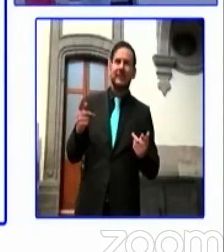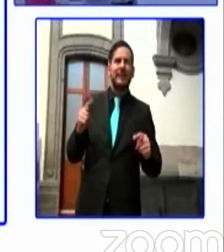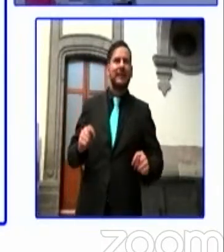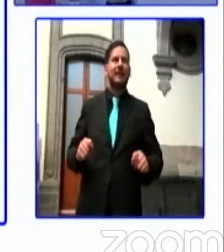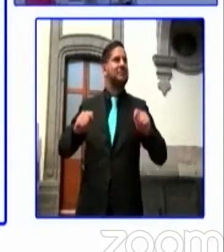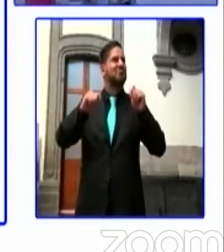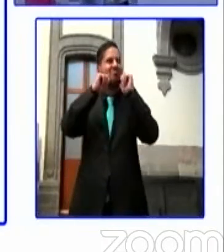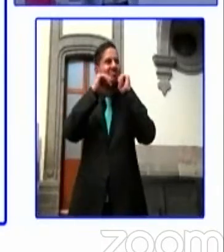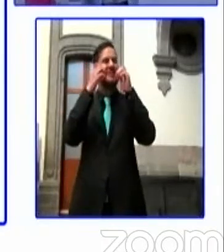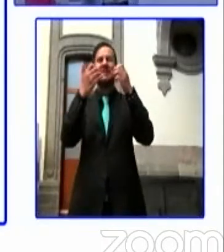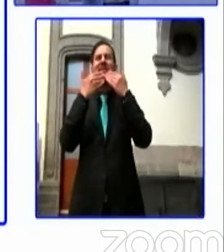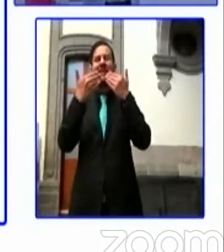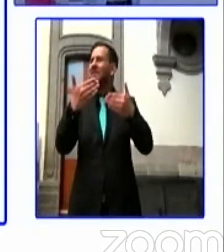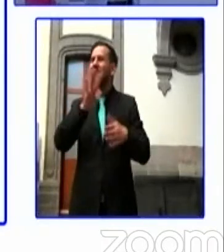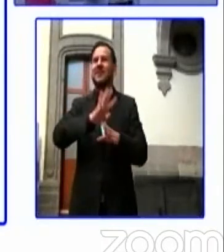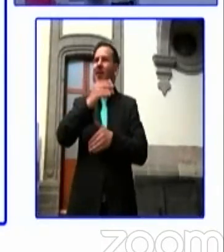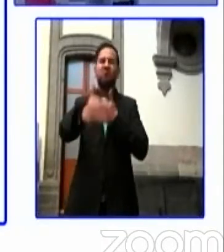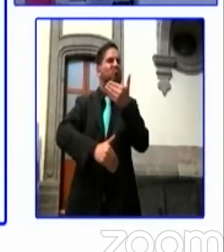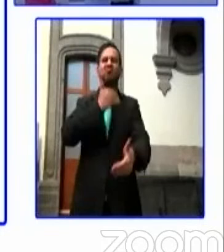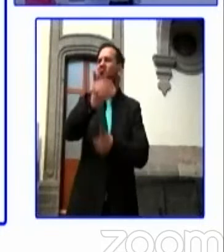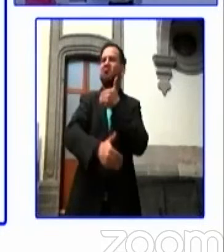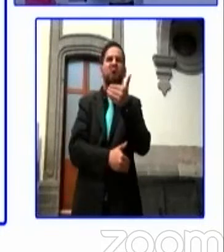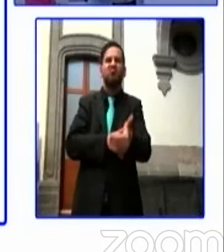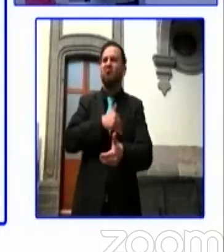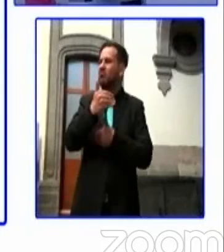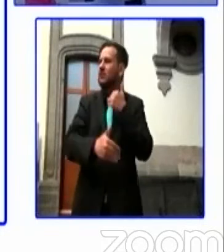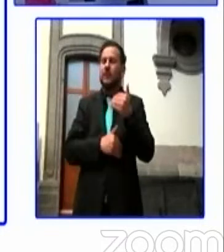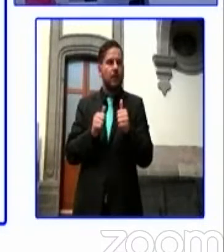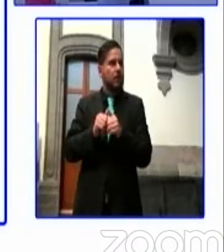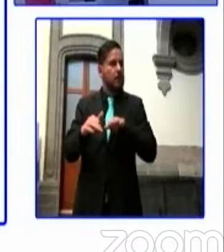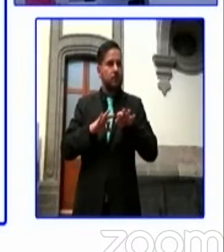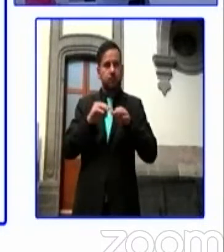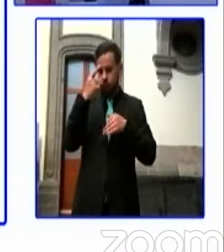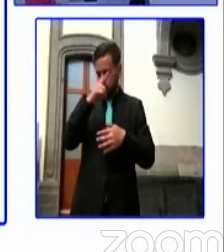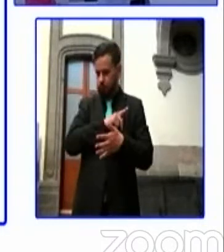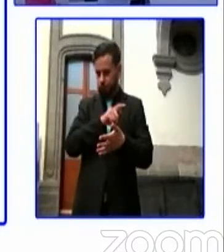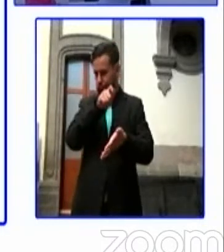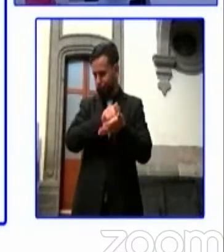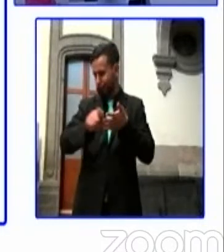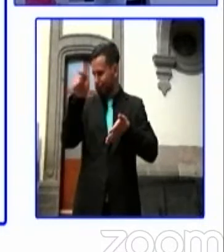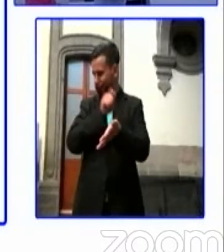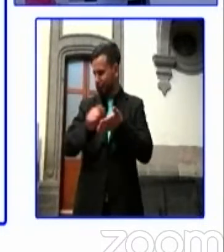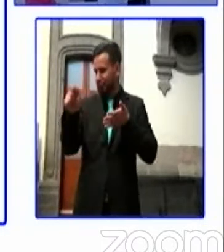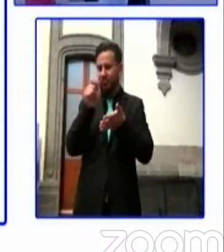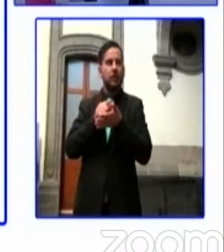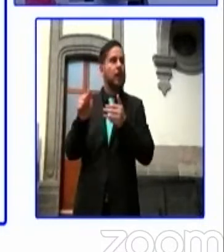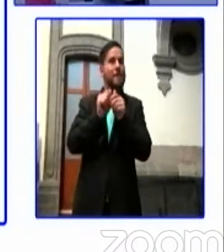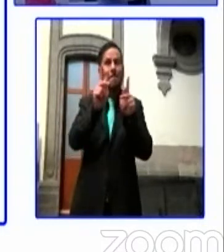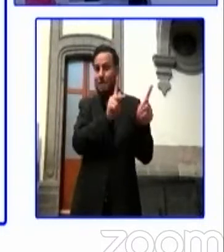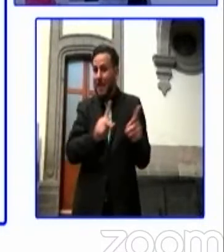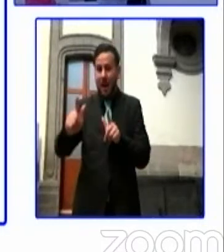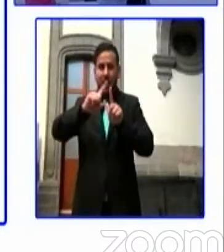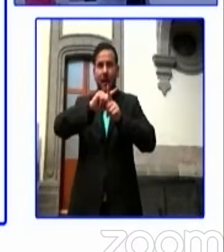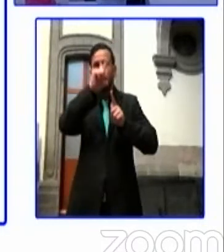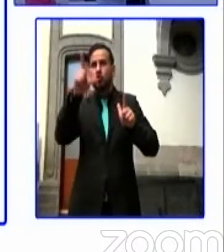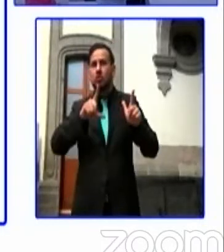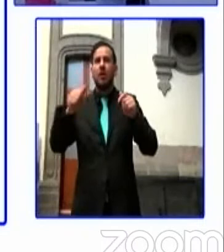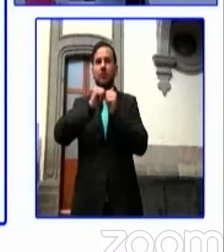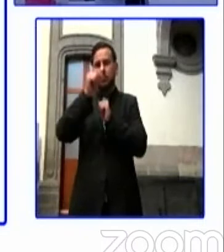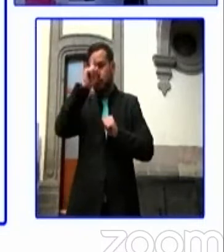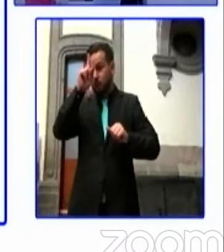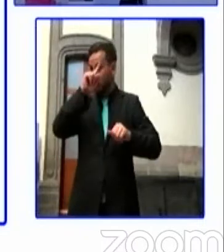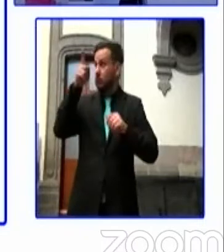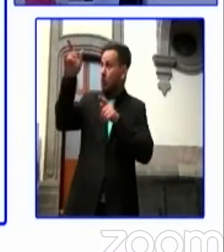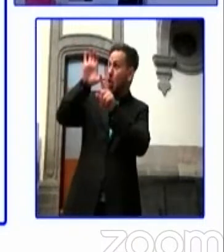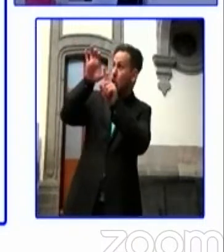somos, estamos y avanzamos. Y comenzamos con los trabajos para la redacción de este plan nacional, que es parte de las recomendaciones del